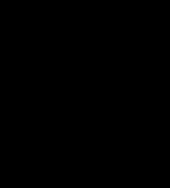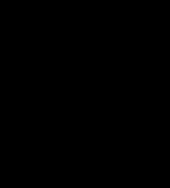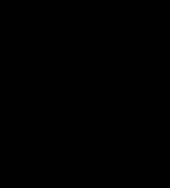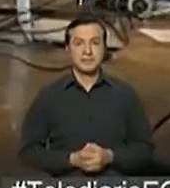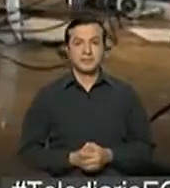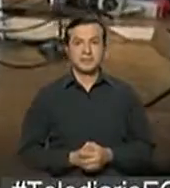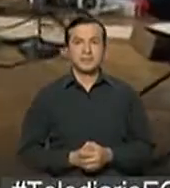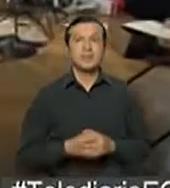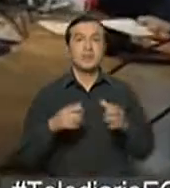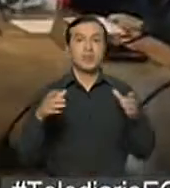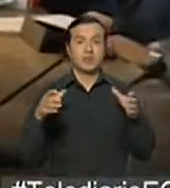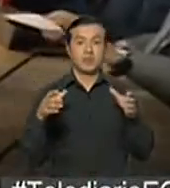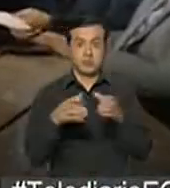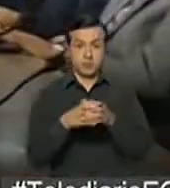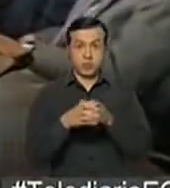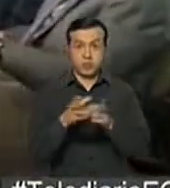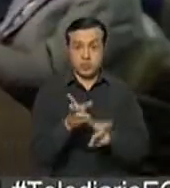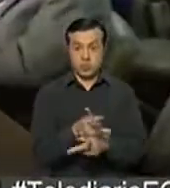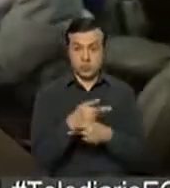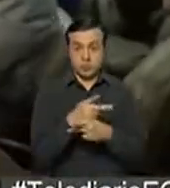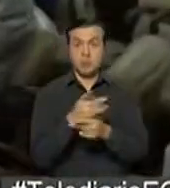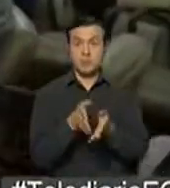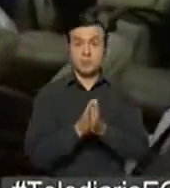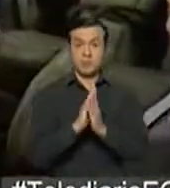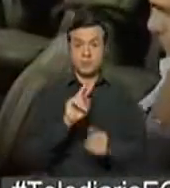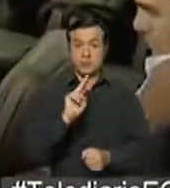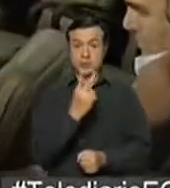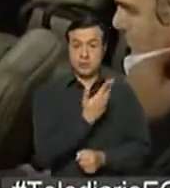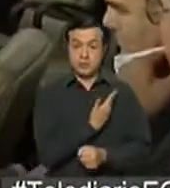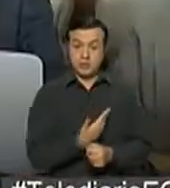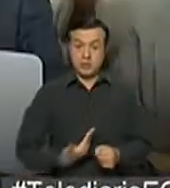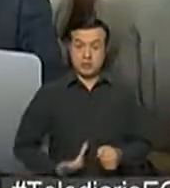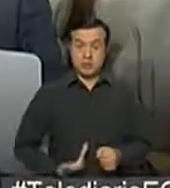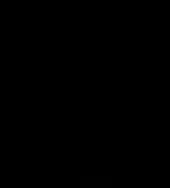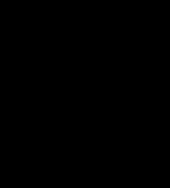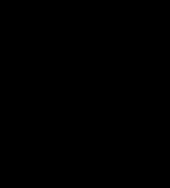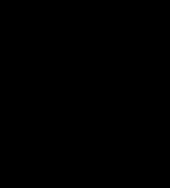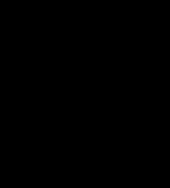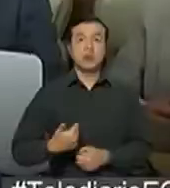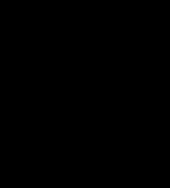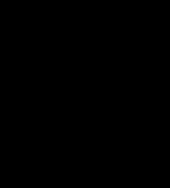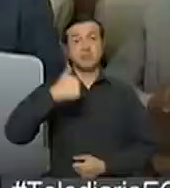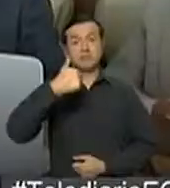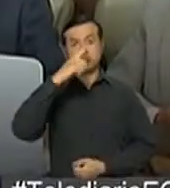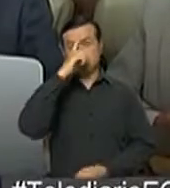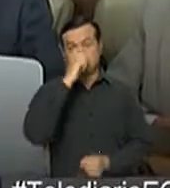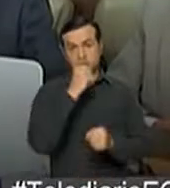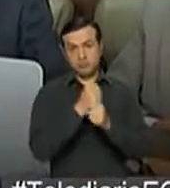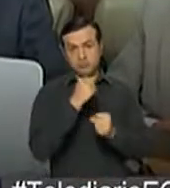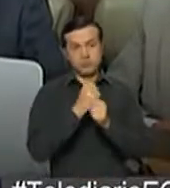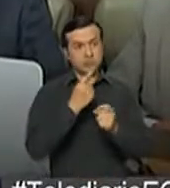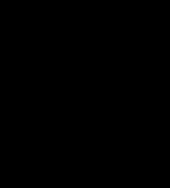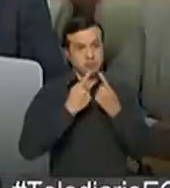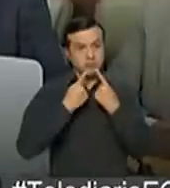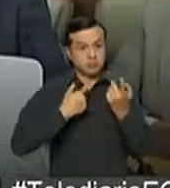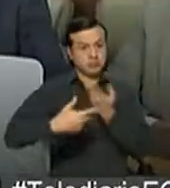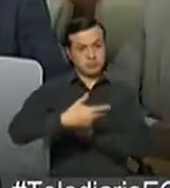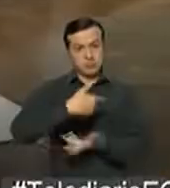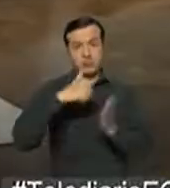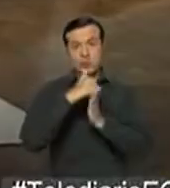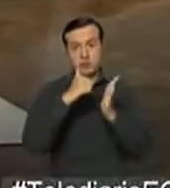Los gremios de la producción solicitaron que el vicepresidente de la República lidere las para generar una agenda